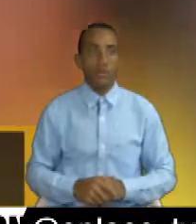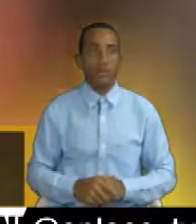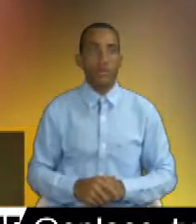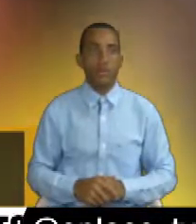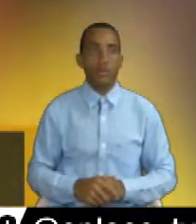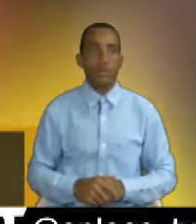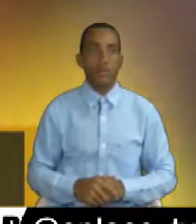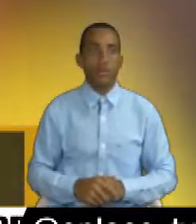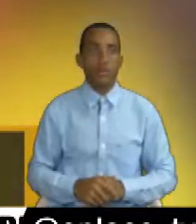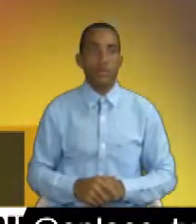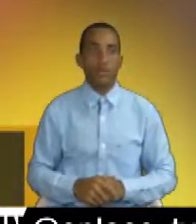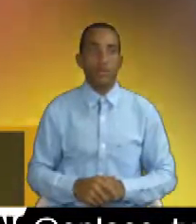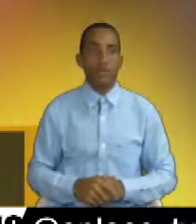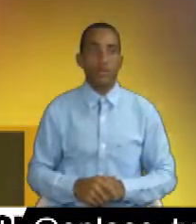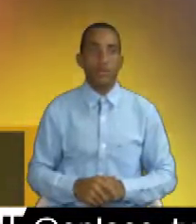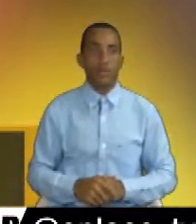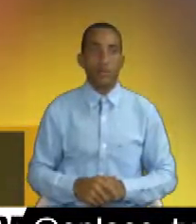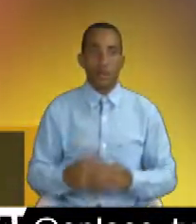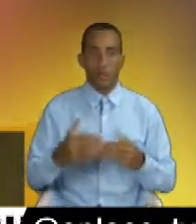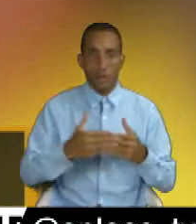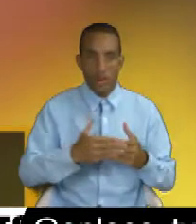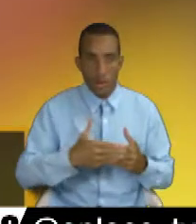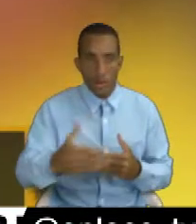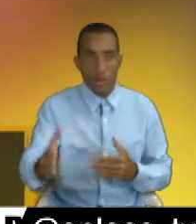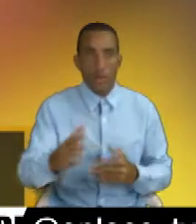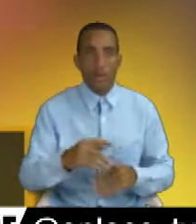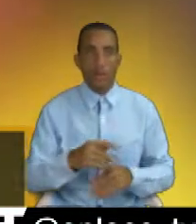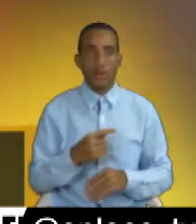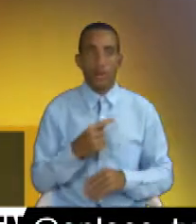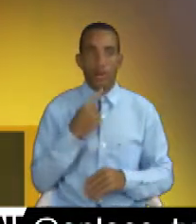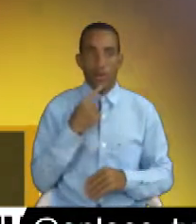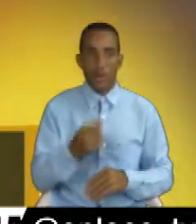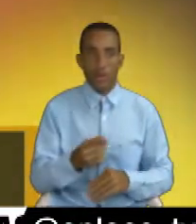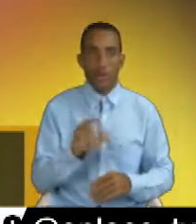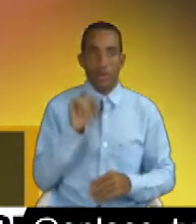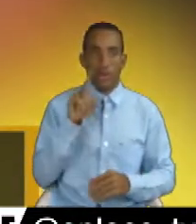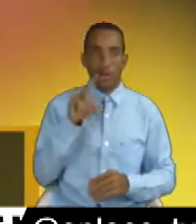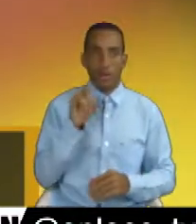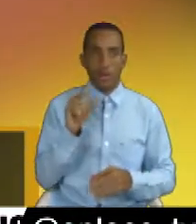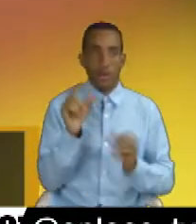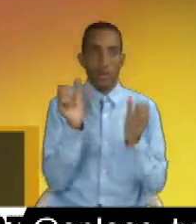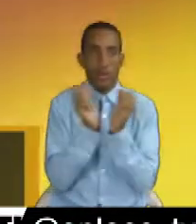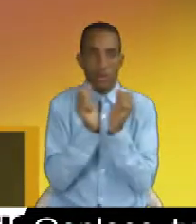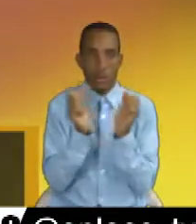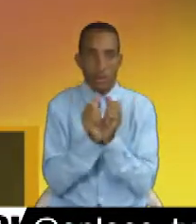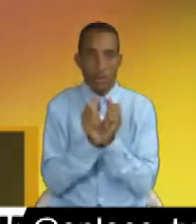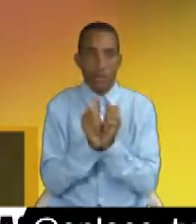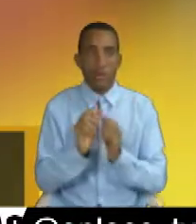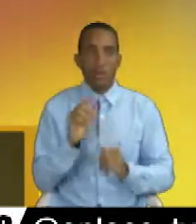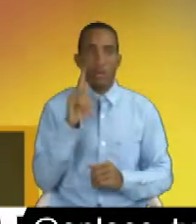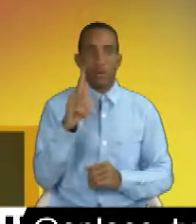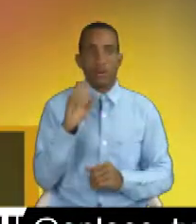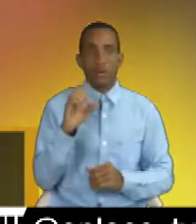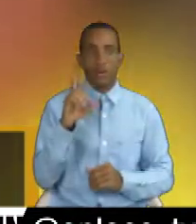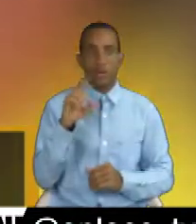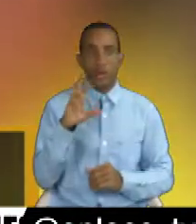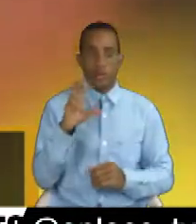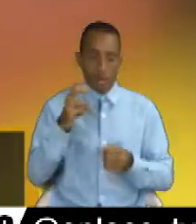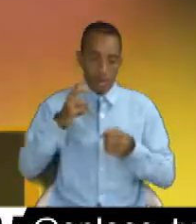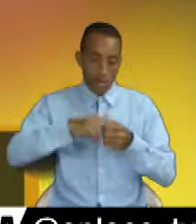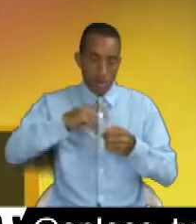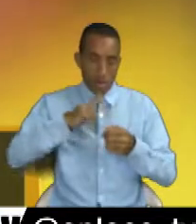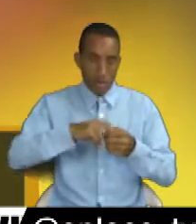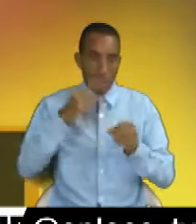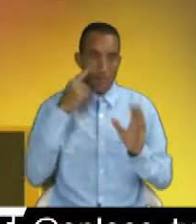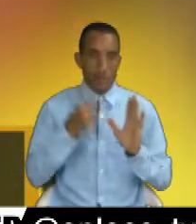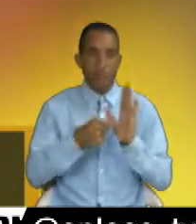Y a partir de la fecha hemos definido que desde el 11 de mayo la federación se colocará al frente de la defensa